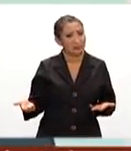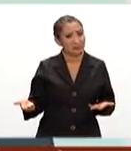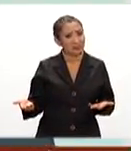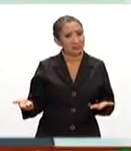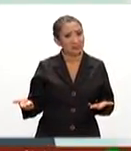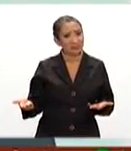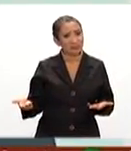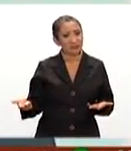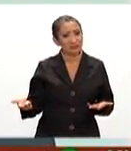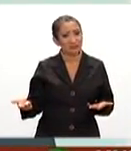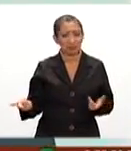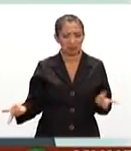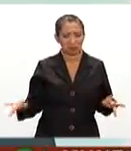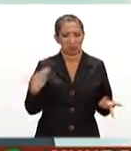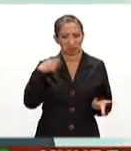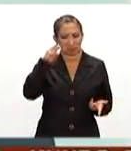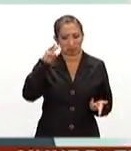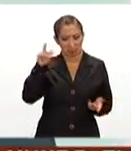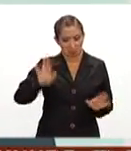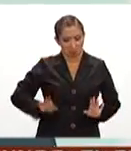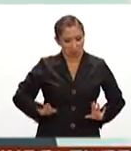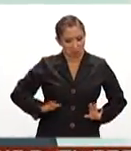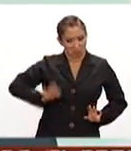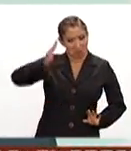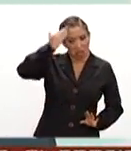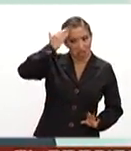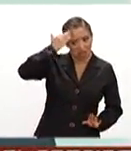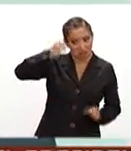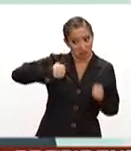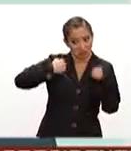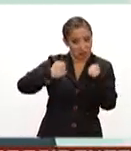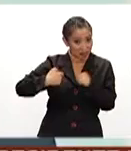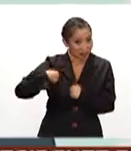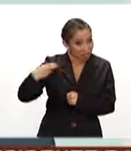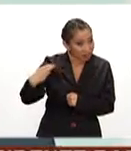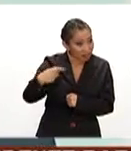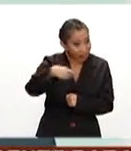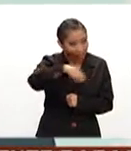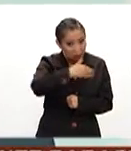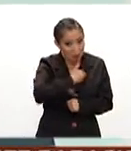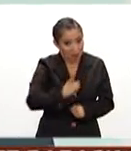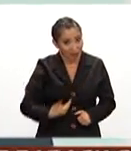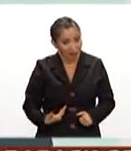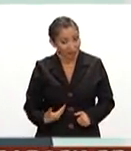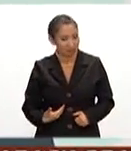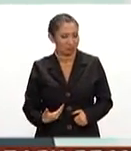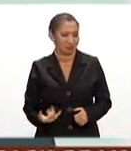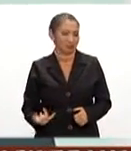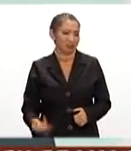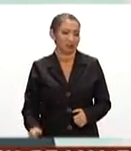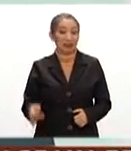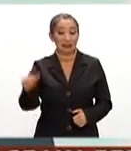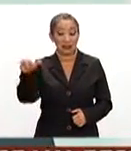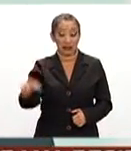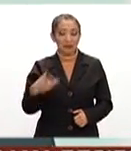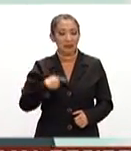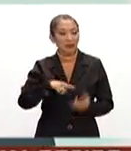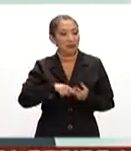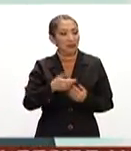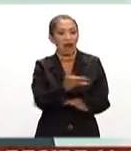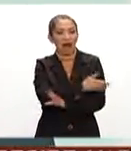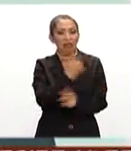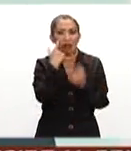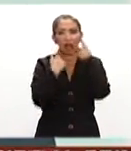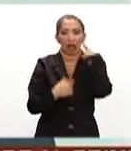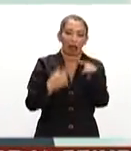And by the way, no muestra el tipo de liderazgo y fuerza que quieren tener de un presidente. Alguien que empieza a